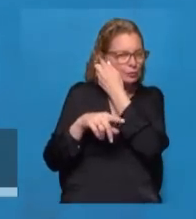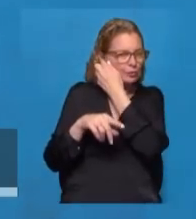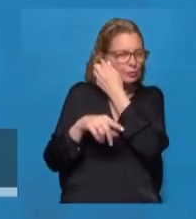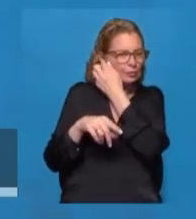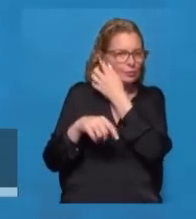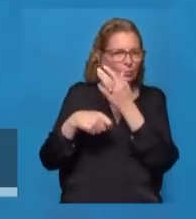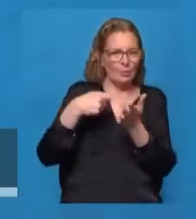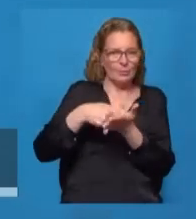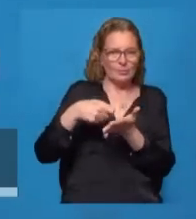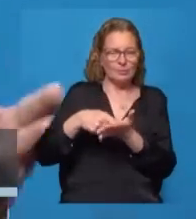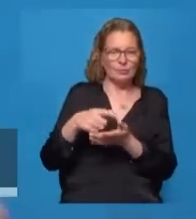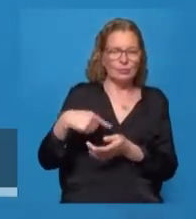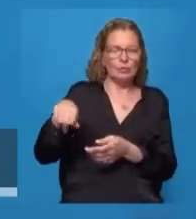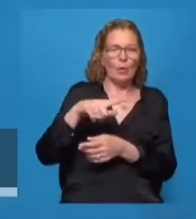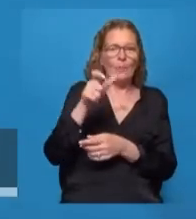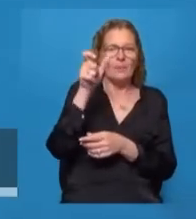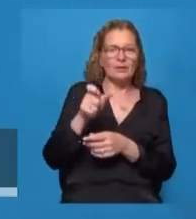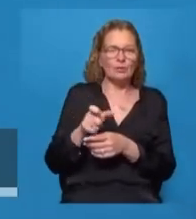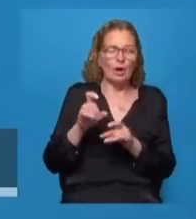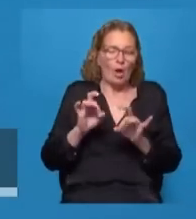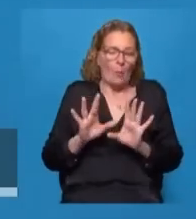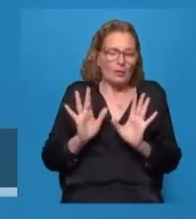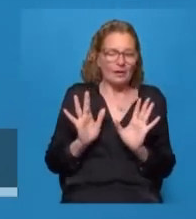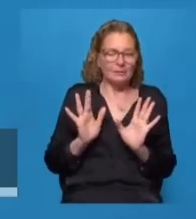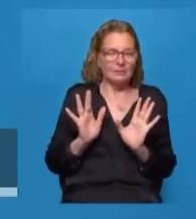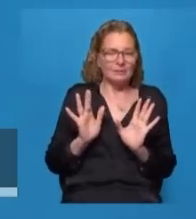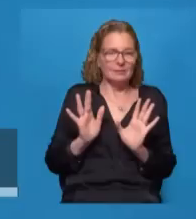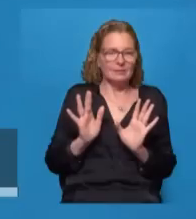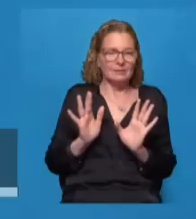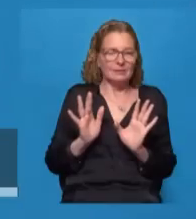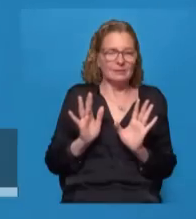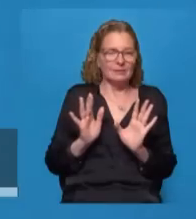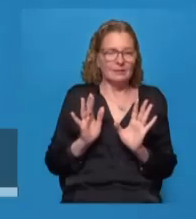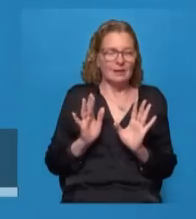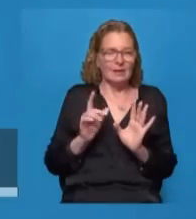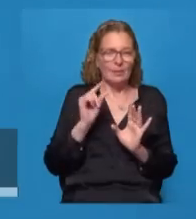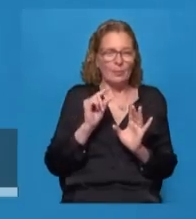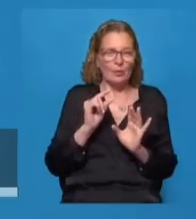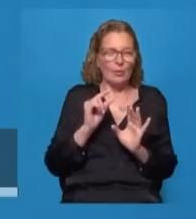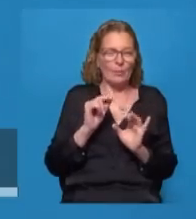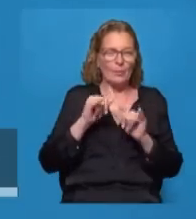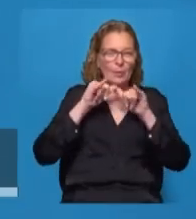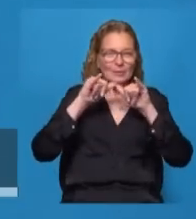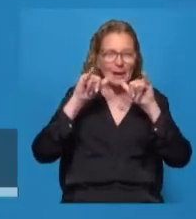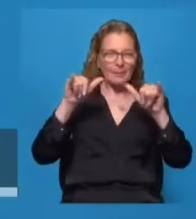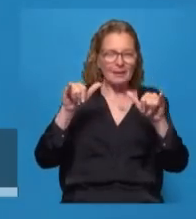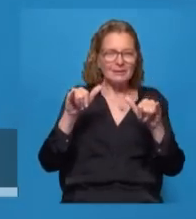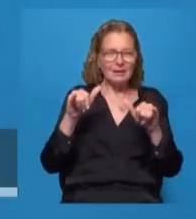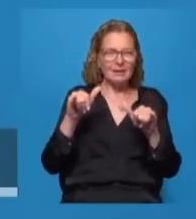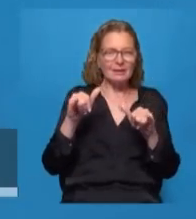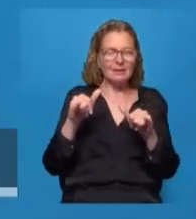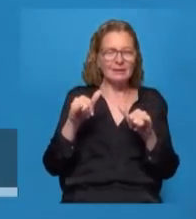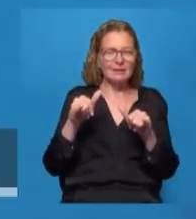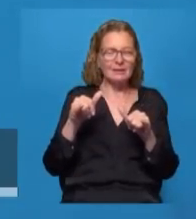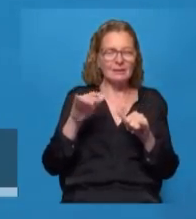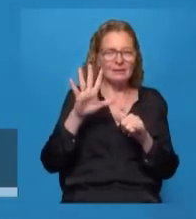recursos somos personas comunes y corrientes que este hace poco lanzamos una campaña de